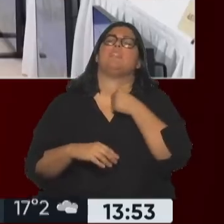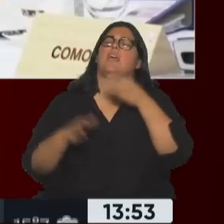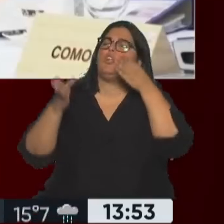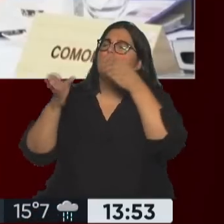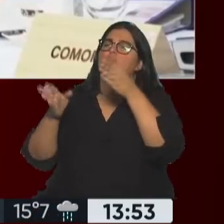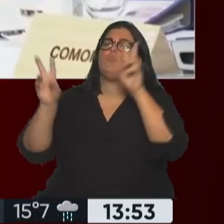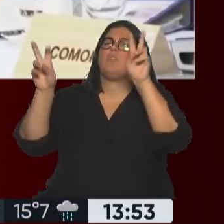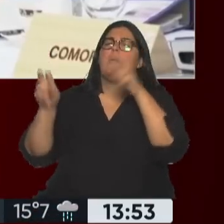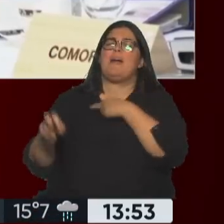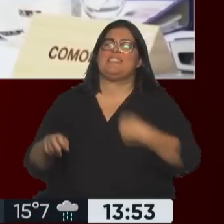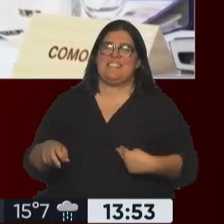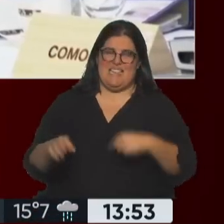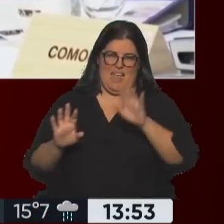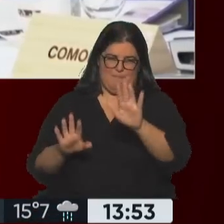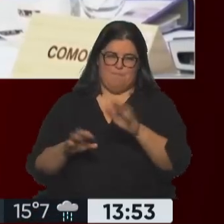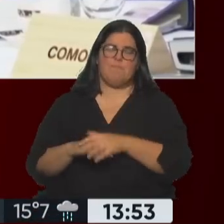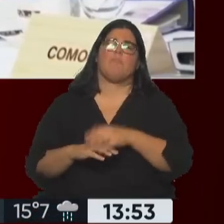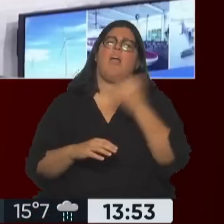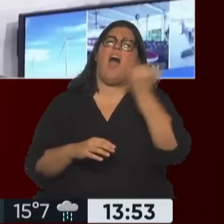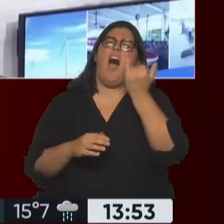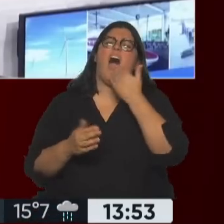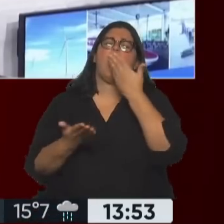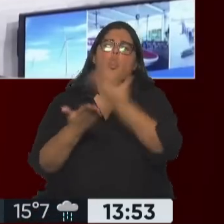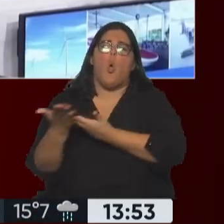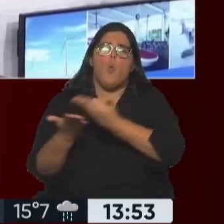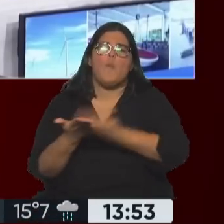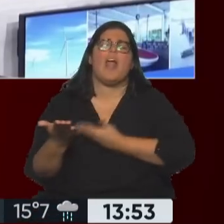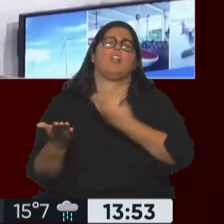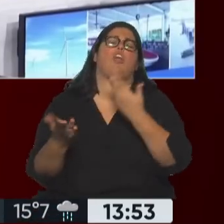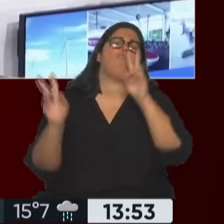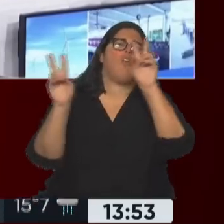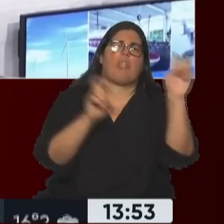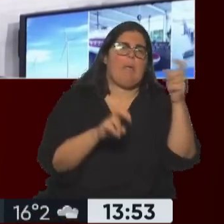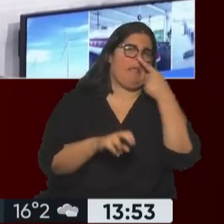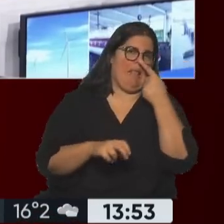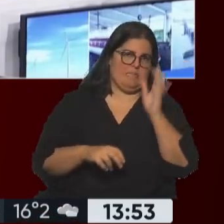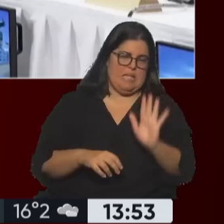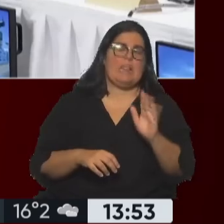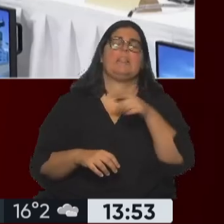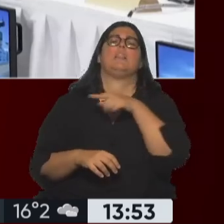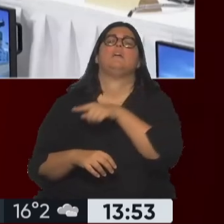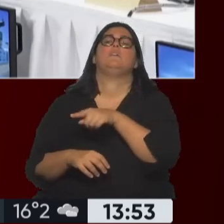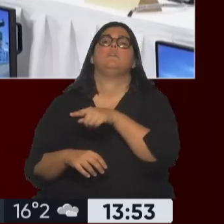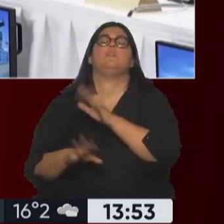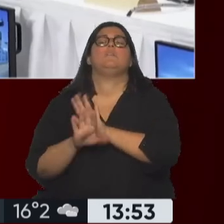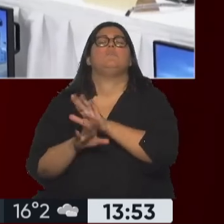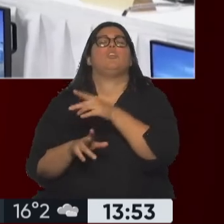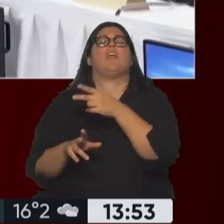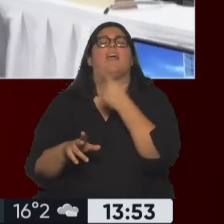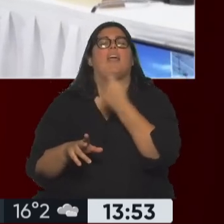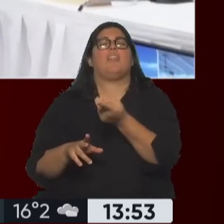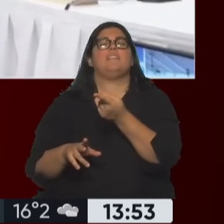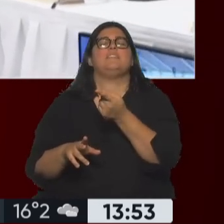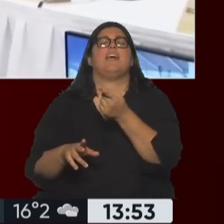porque acá aparece en los documentos y en la discusión algo interesante que tiene que ver con esta idea de la reducción de riesgos, ¿no? Vinculado a